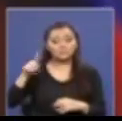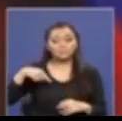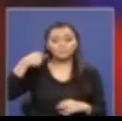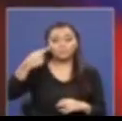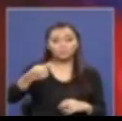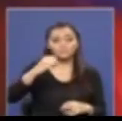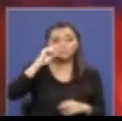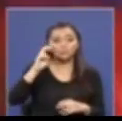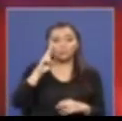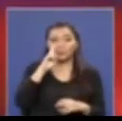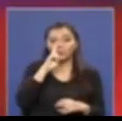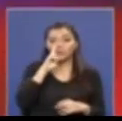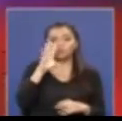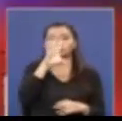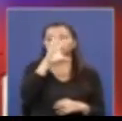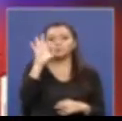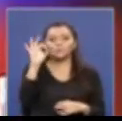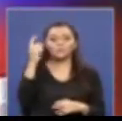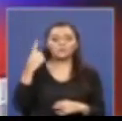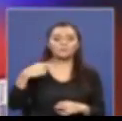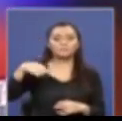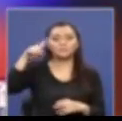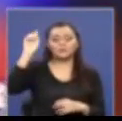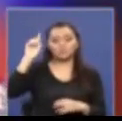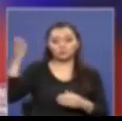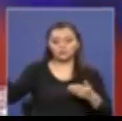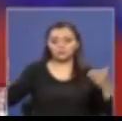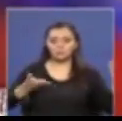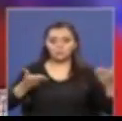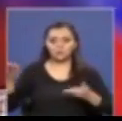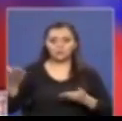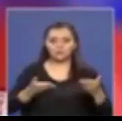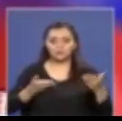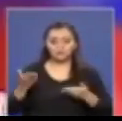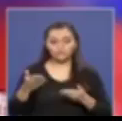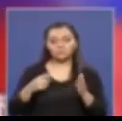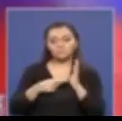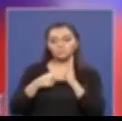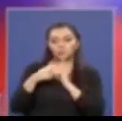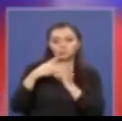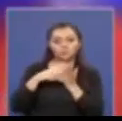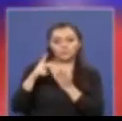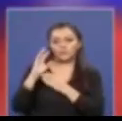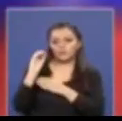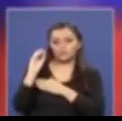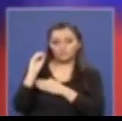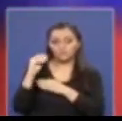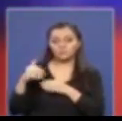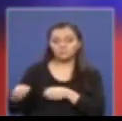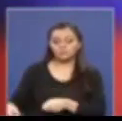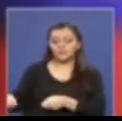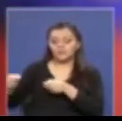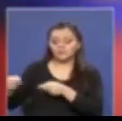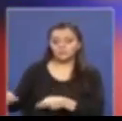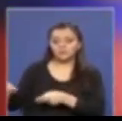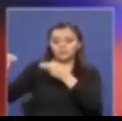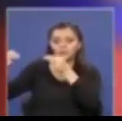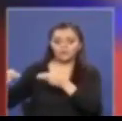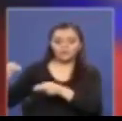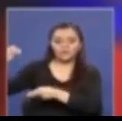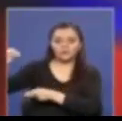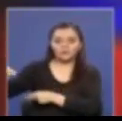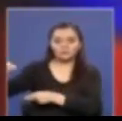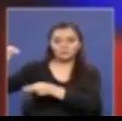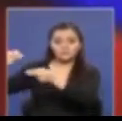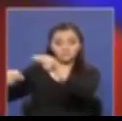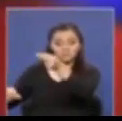junio más de 50 millones en importaciones exoneradas de aranceles e impuestos. Esa es la canasta transfronteriza. También ya están